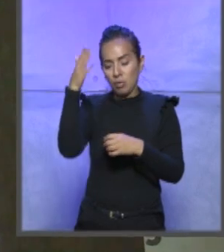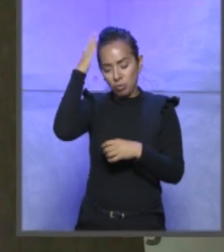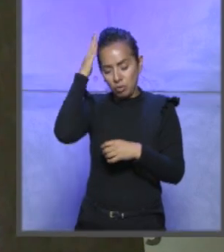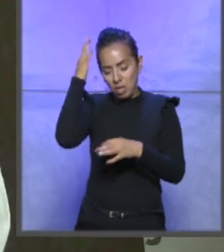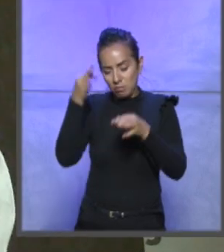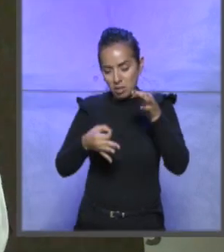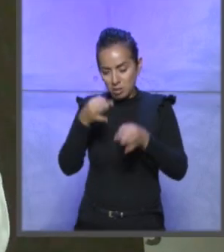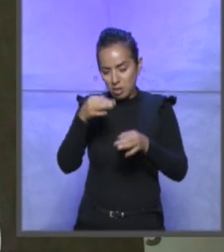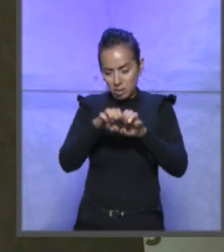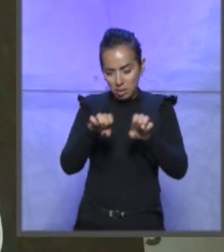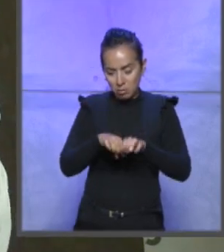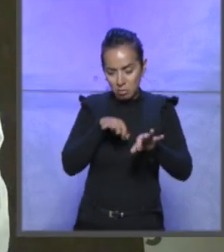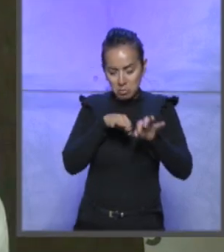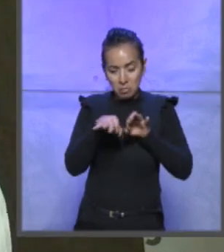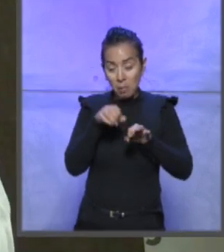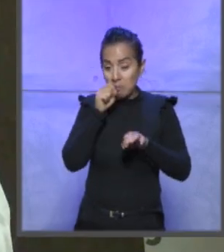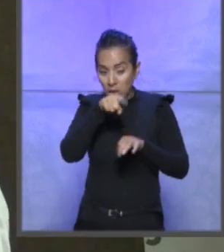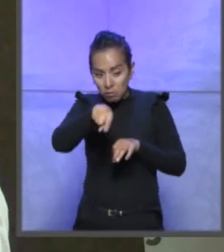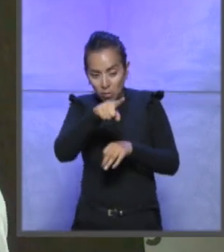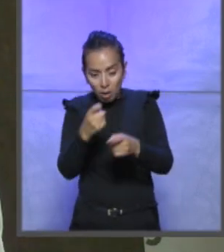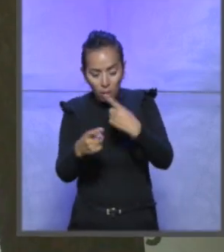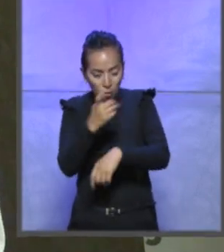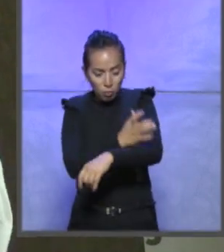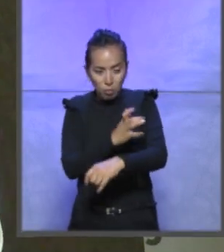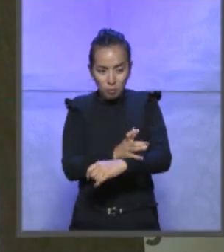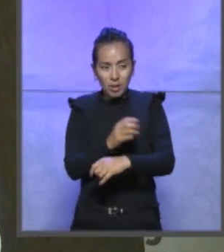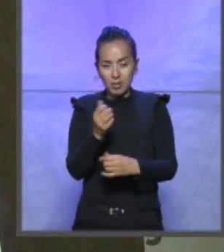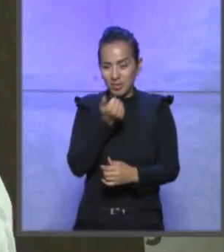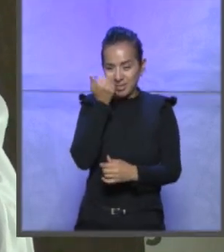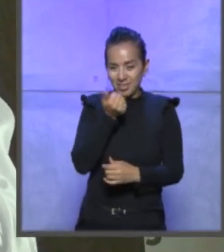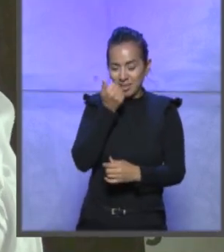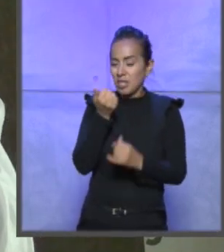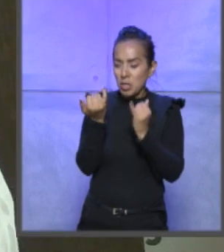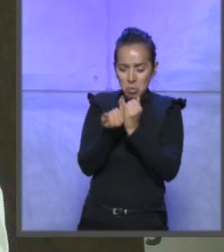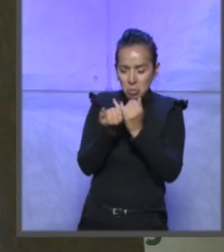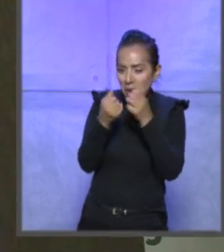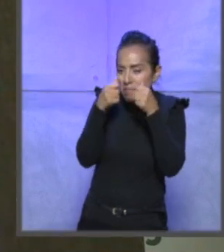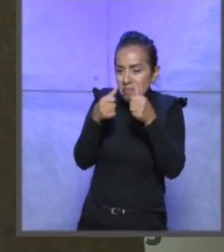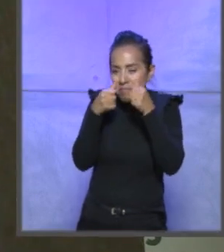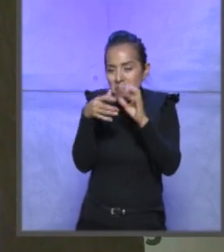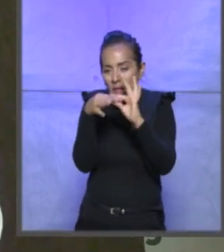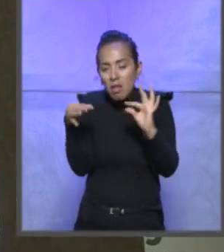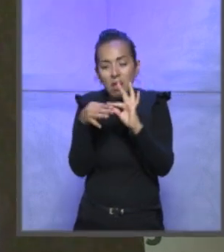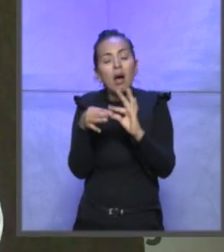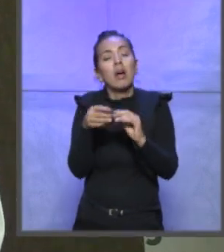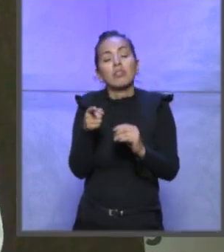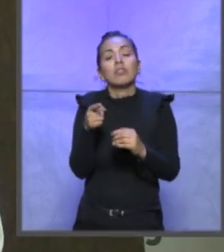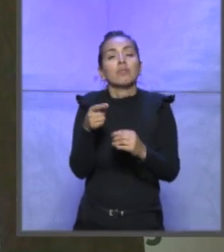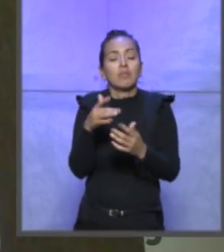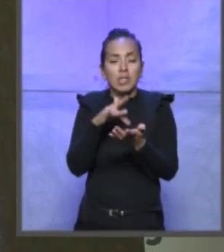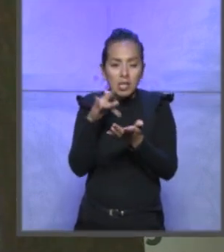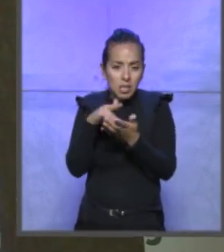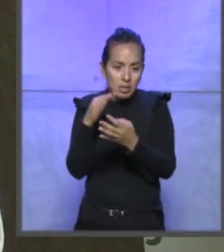magistrados, el equipo de trabajo también y los compañeros también que sé que también estuvieron escuchando atentamente.